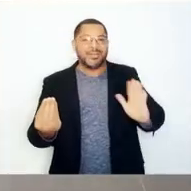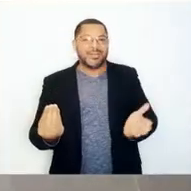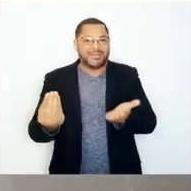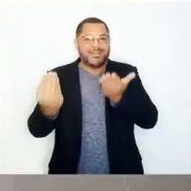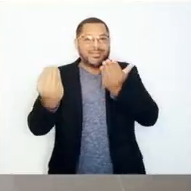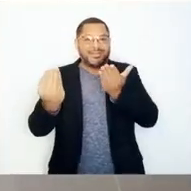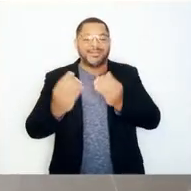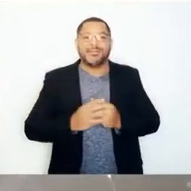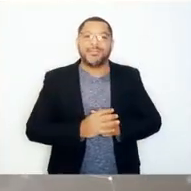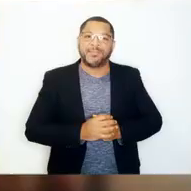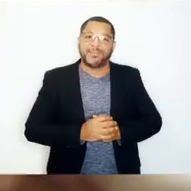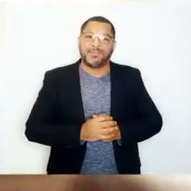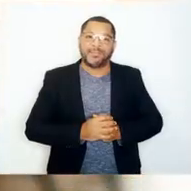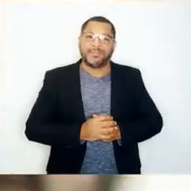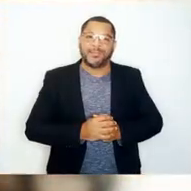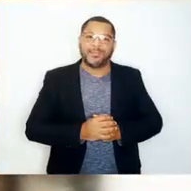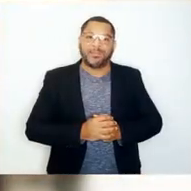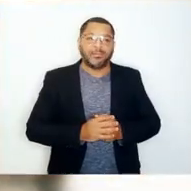así vamos a avanzar.